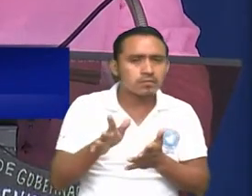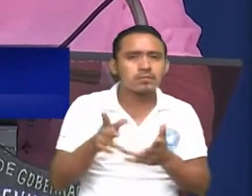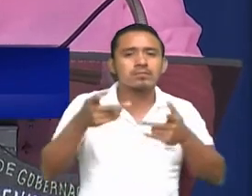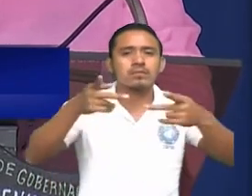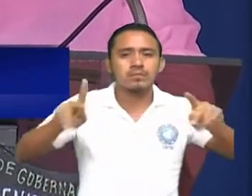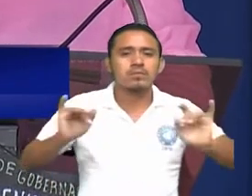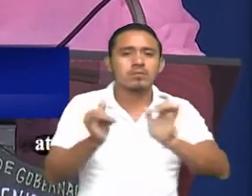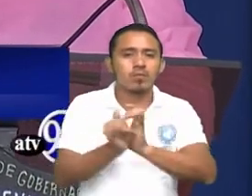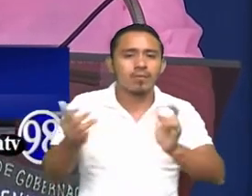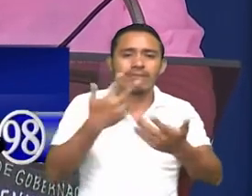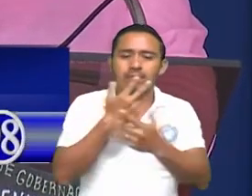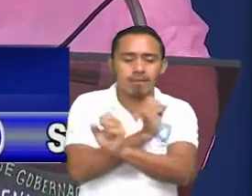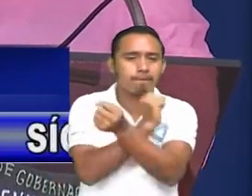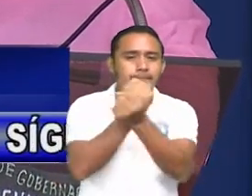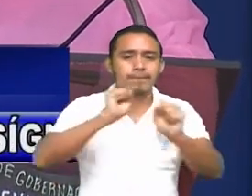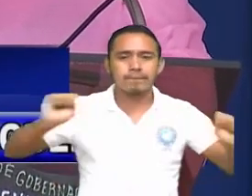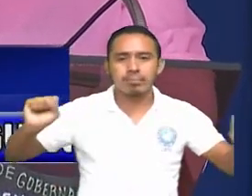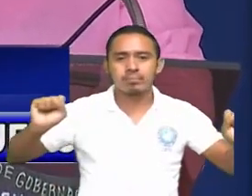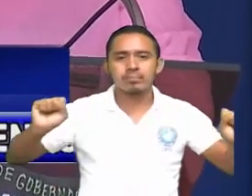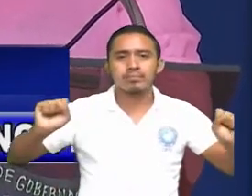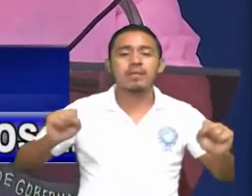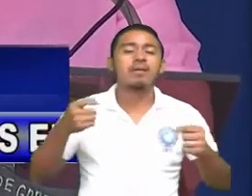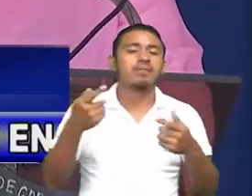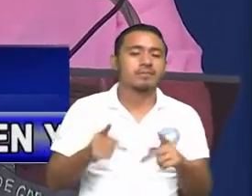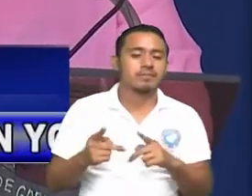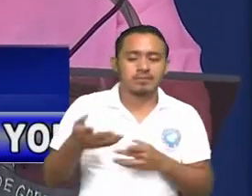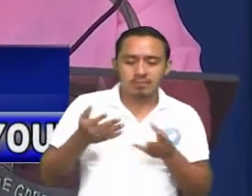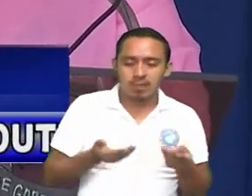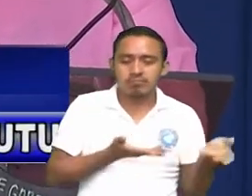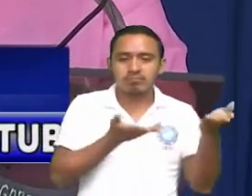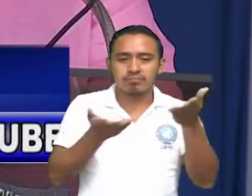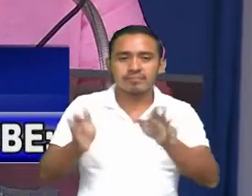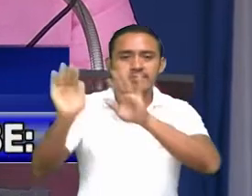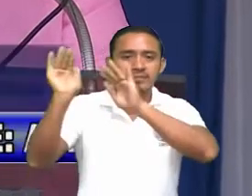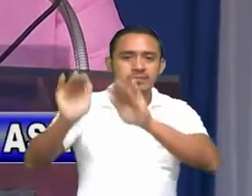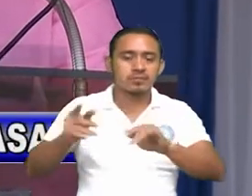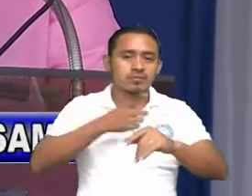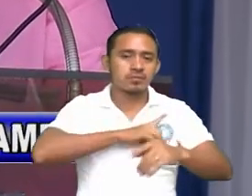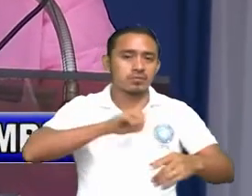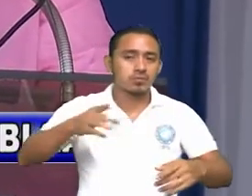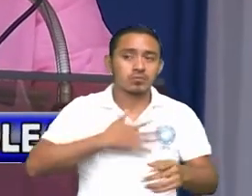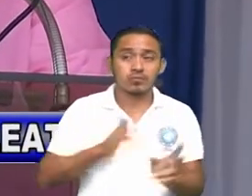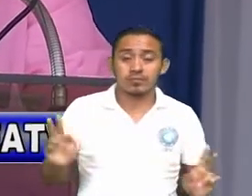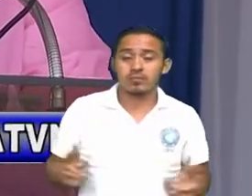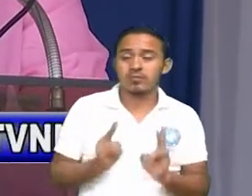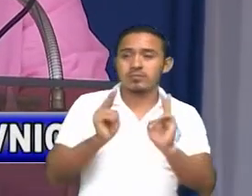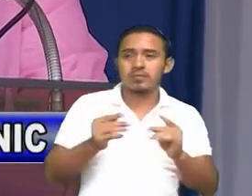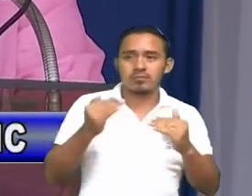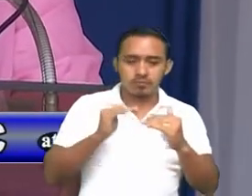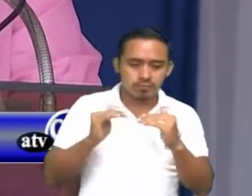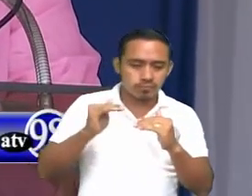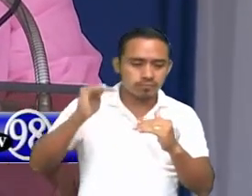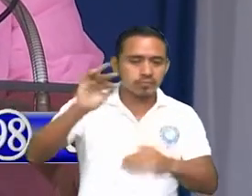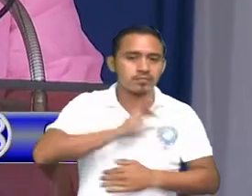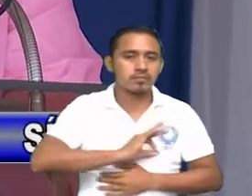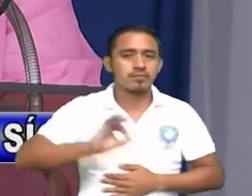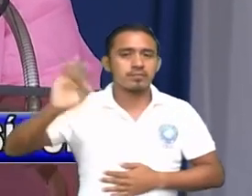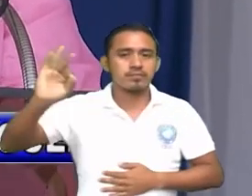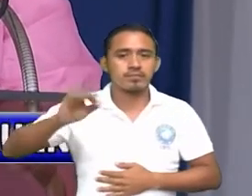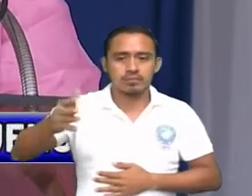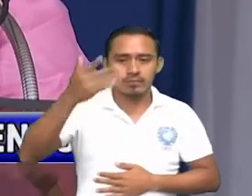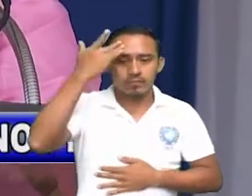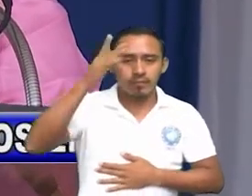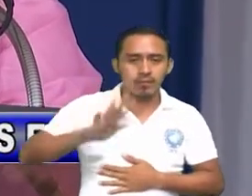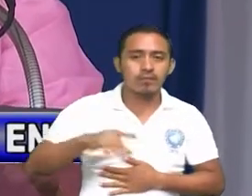tampoco imposible. Los que han recibido la bendición de tener a Dios en sus vidas y han crecido en fe, sabrán